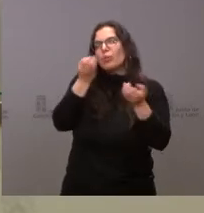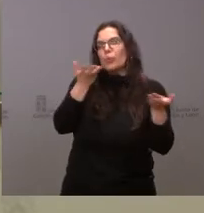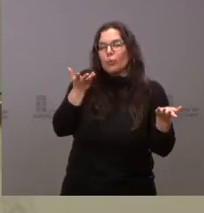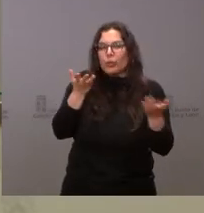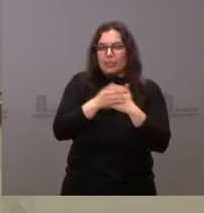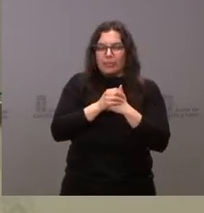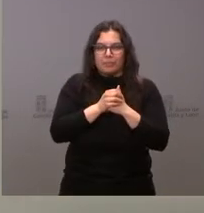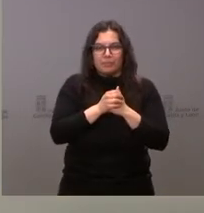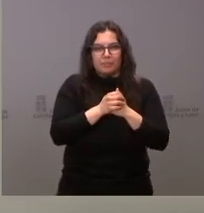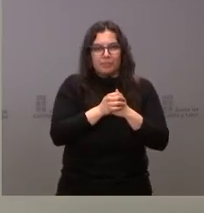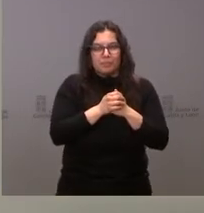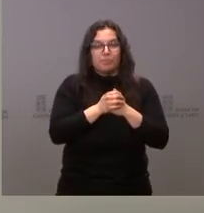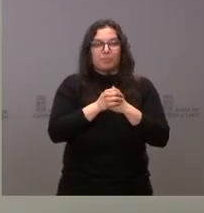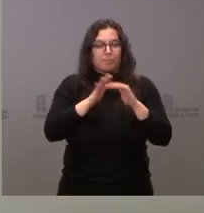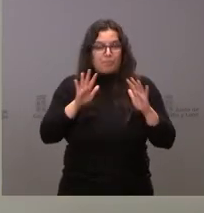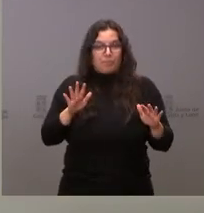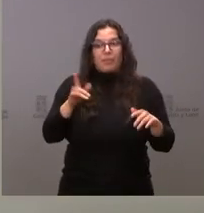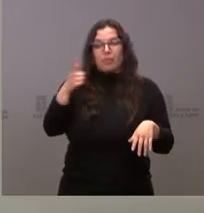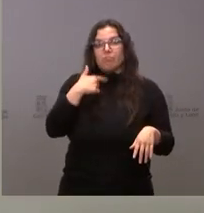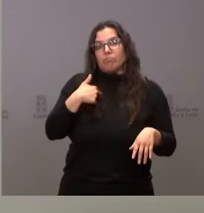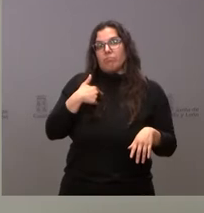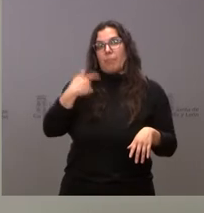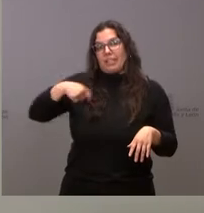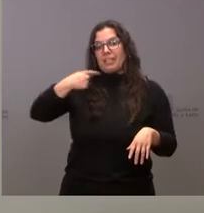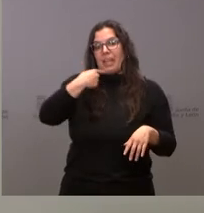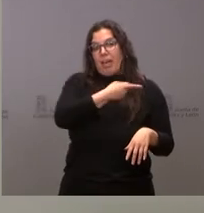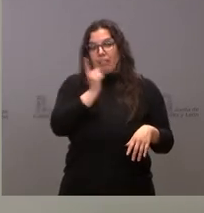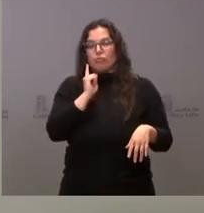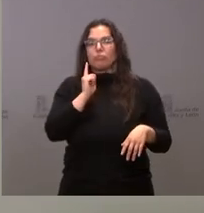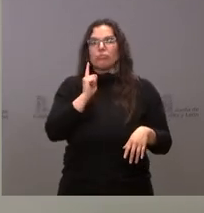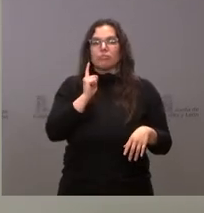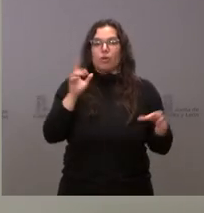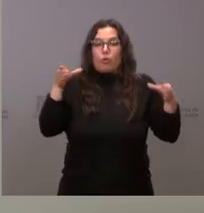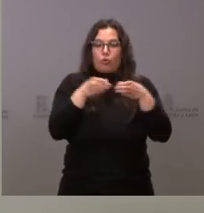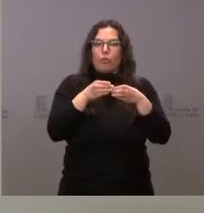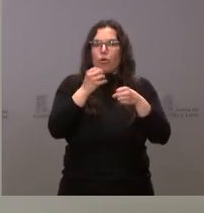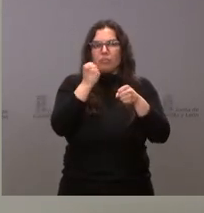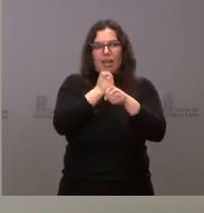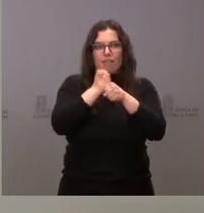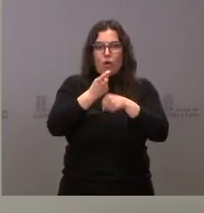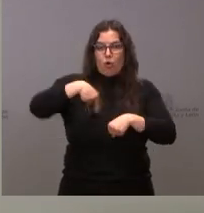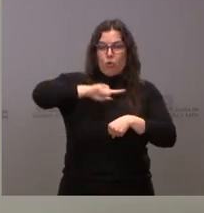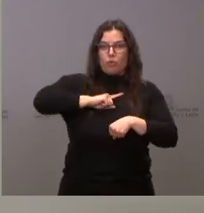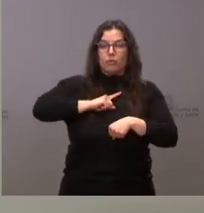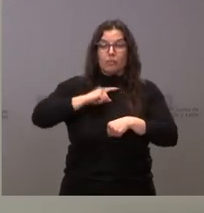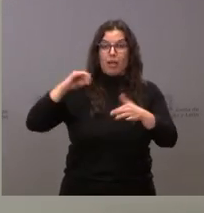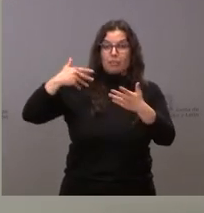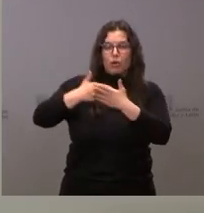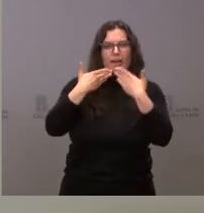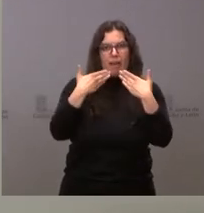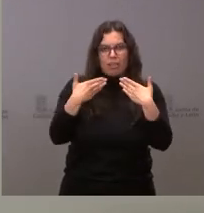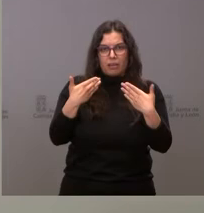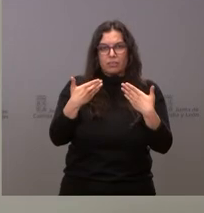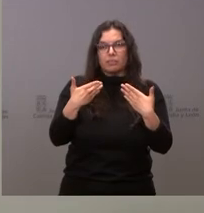investidura gracias pues nos ha agradecido especialmente el trabajo todo este tiempo un trabajo que en agradecimiento